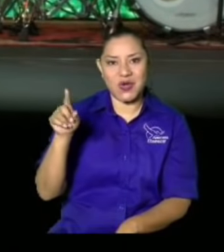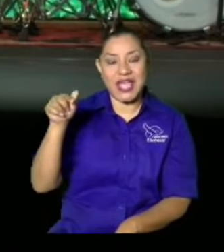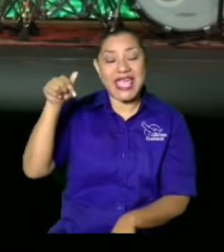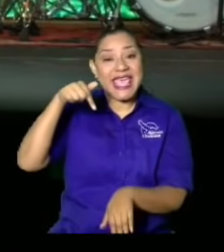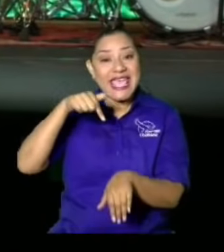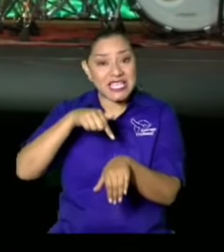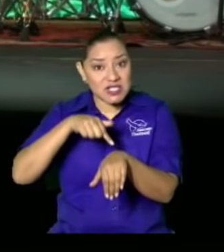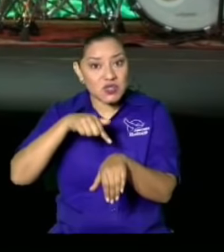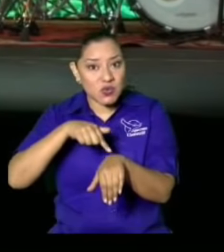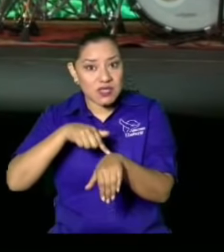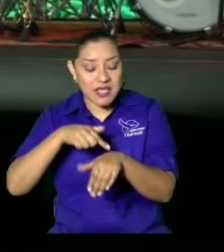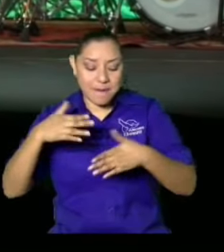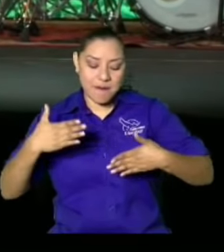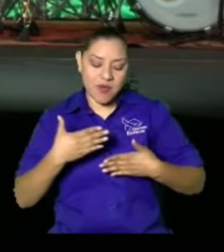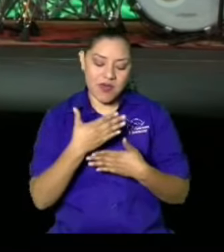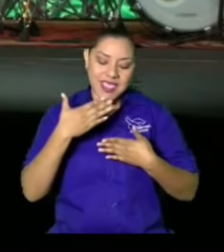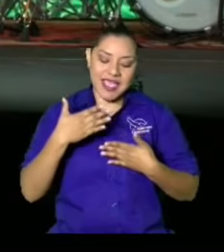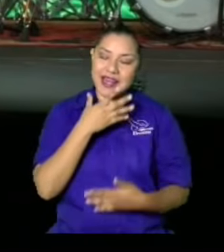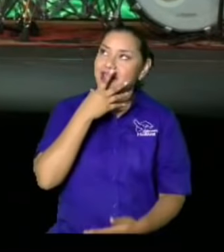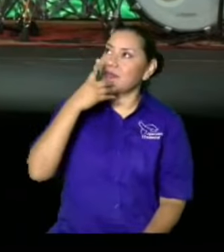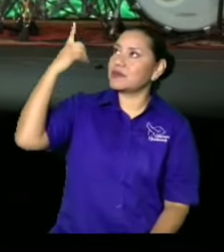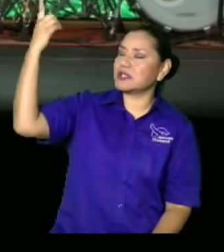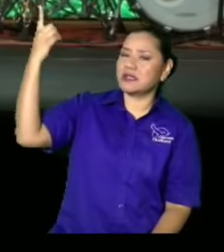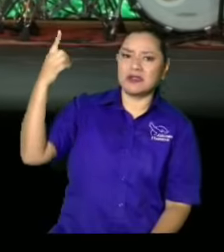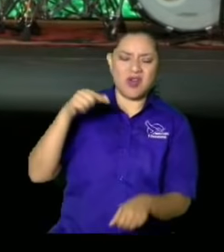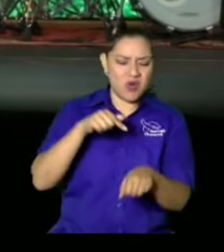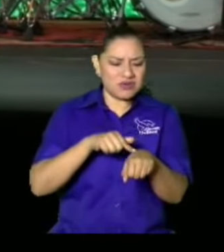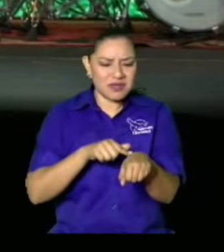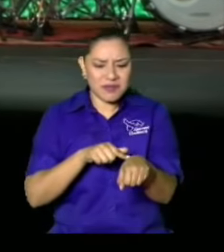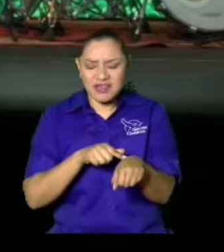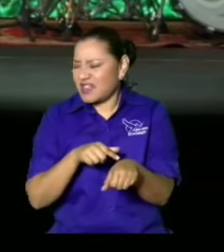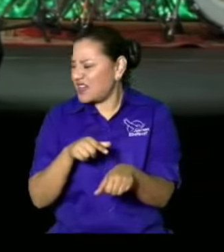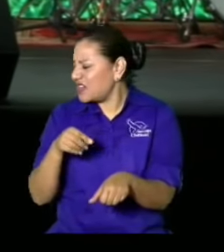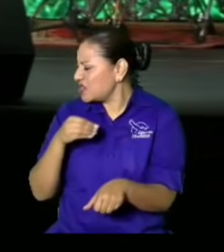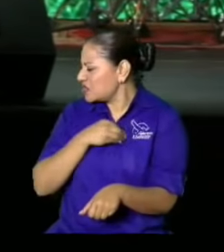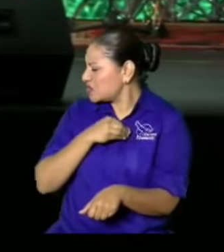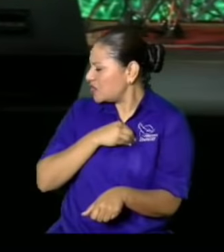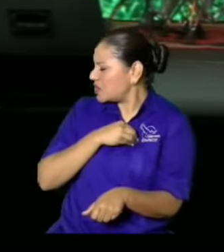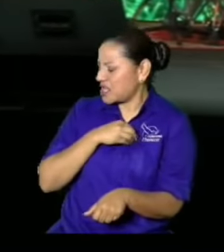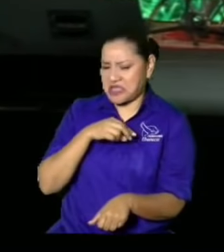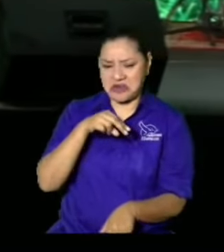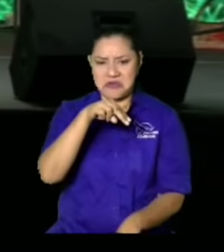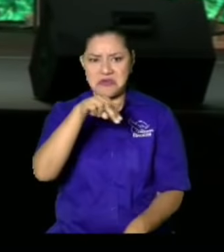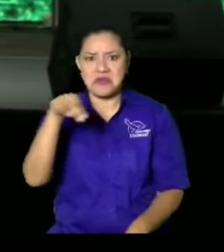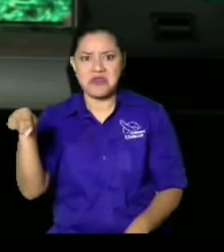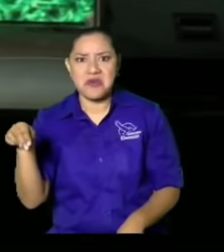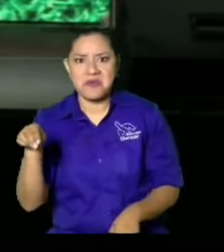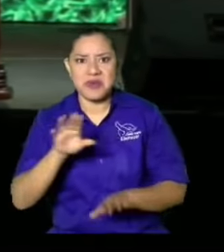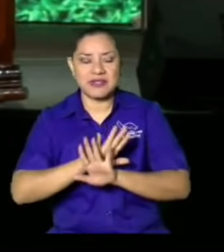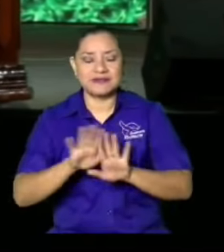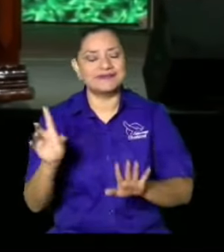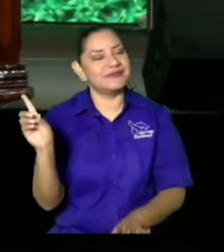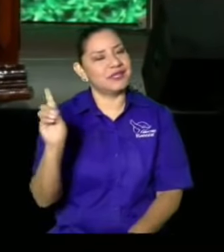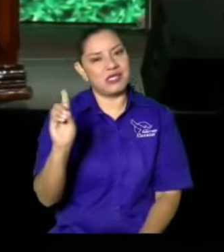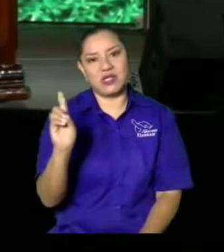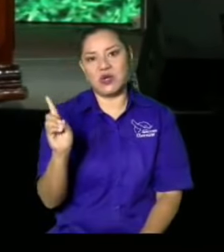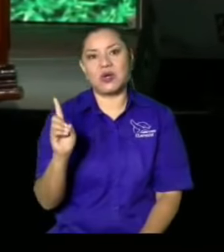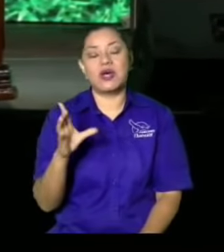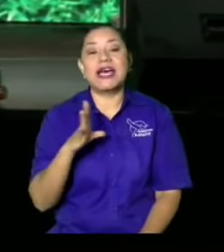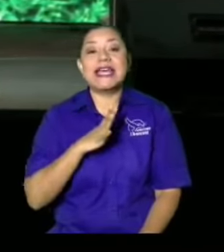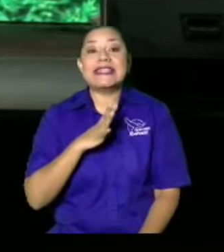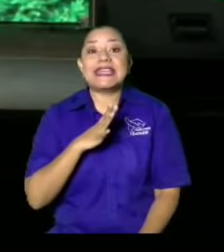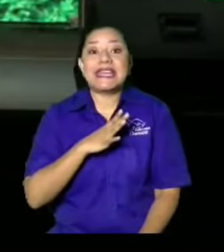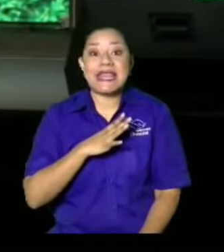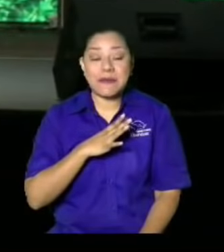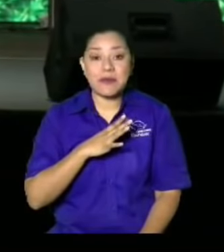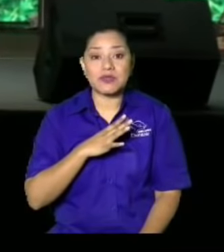de agradar a Dios. No es el tiempo de decir, hermano, solo quiero llevar el nombre y se acabó. No, no, no. Hermano, estas siete